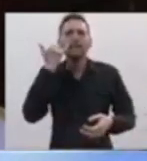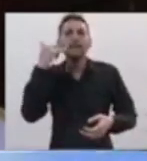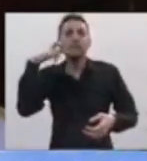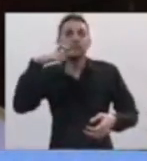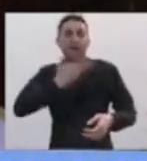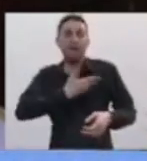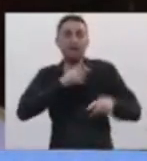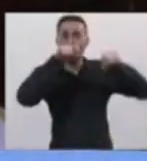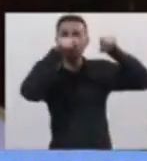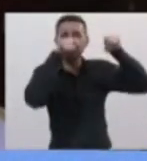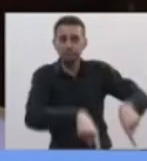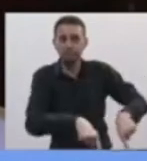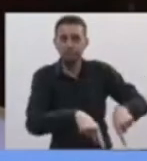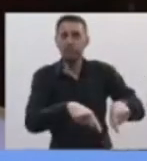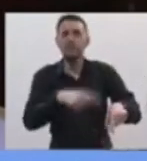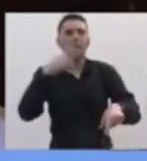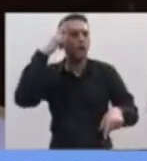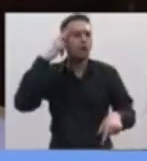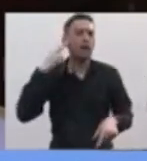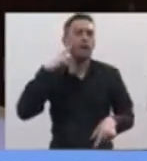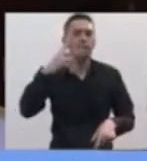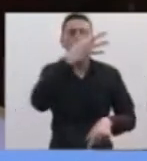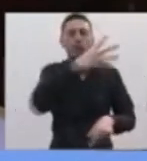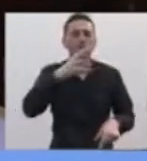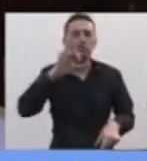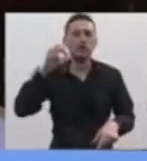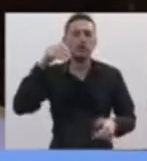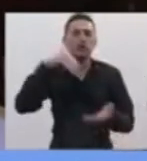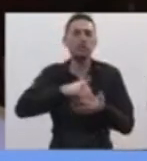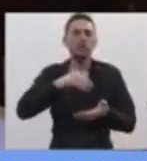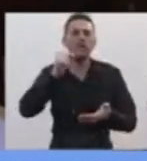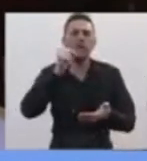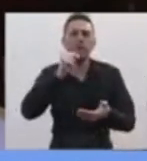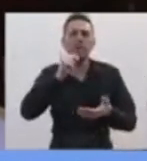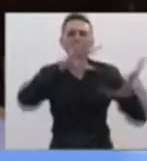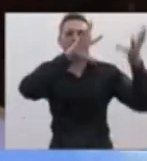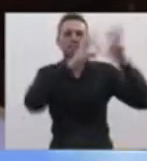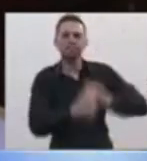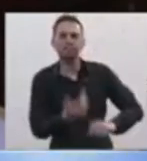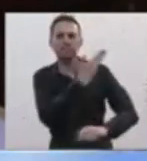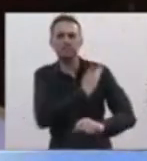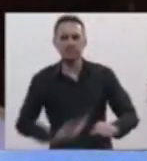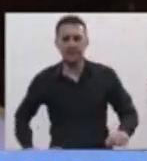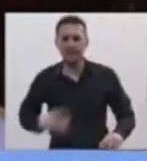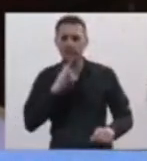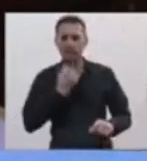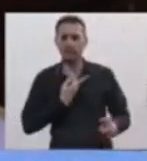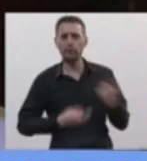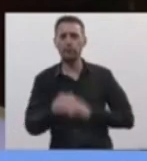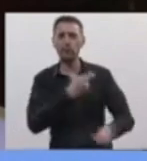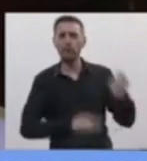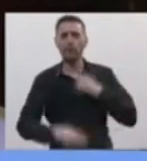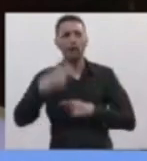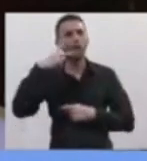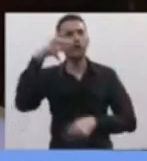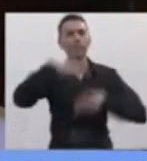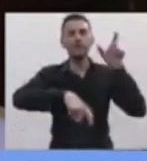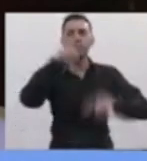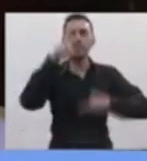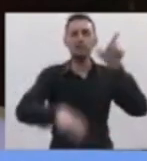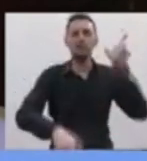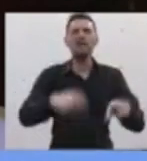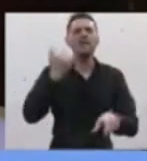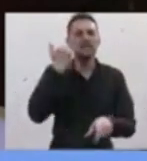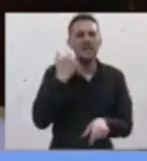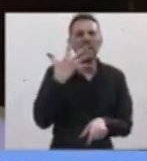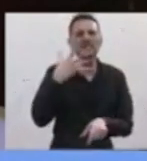9 mil 346 millones de pesos de déficit a financiar por el estado nacional dos mil personas lleva cinco mil millones de